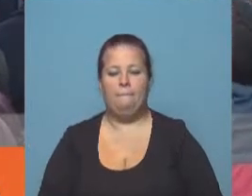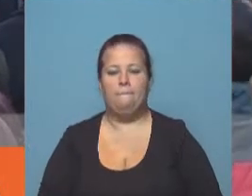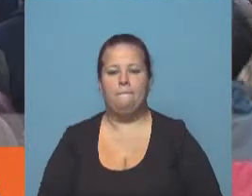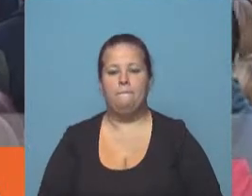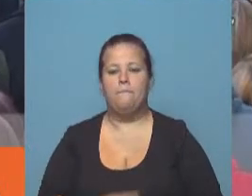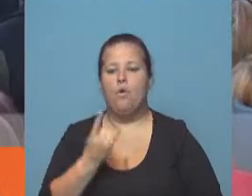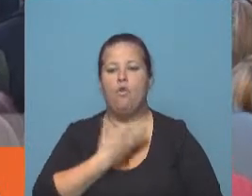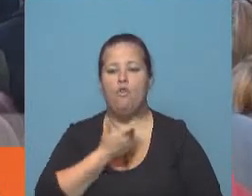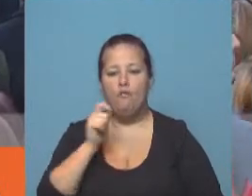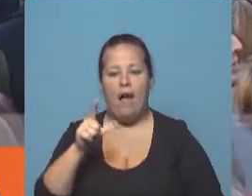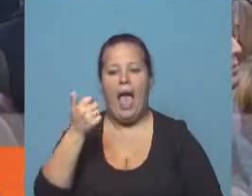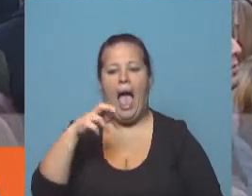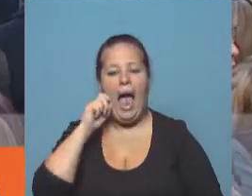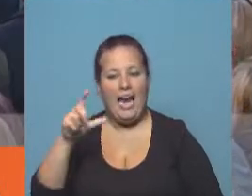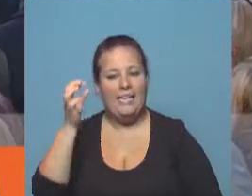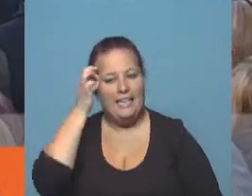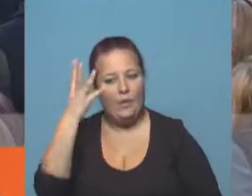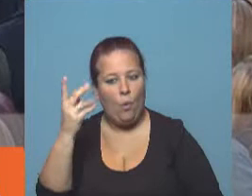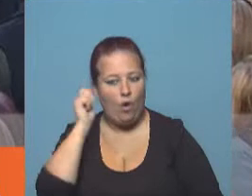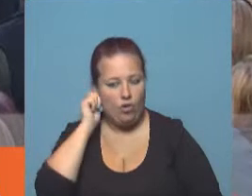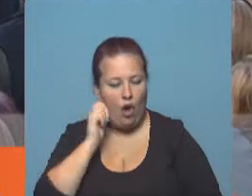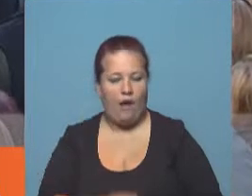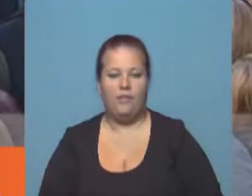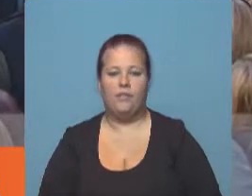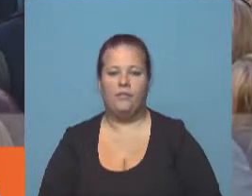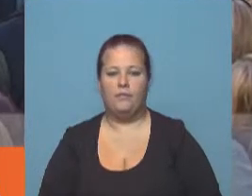Ufal Ángel Claudio, 34 años.